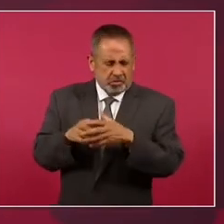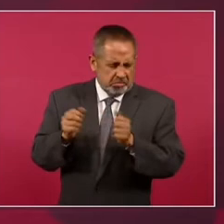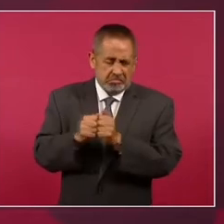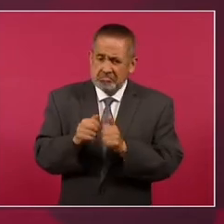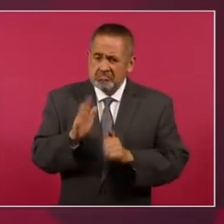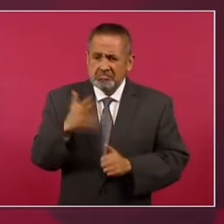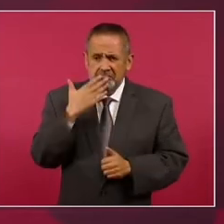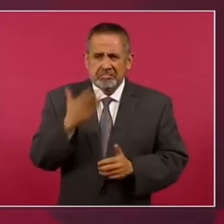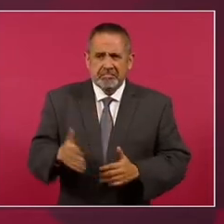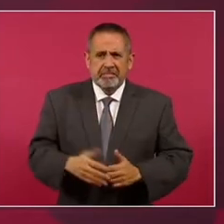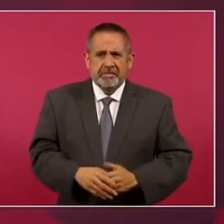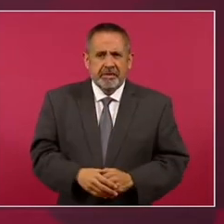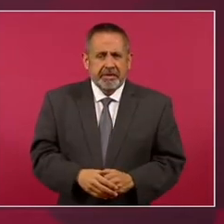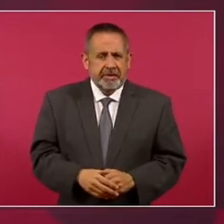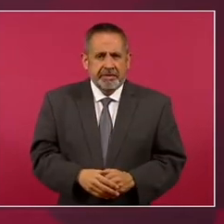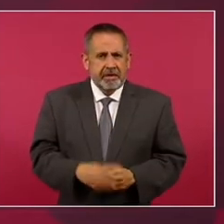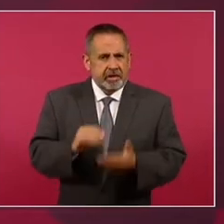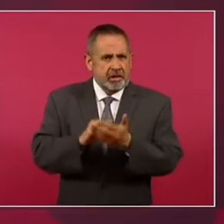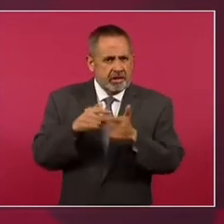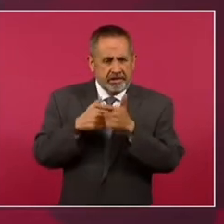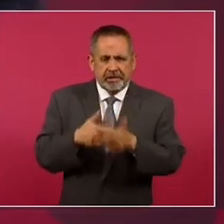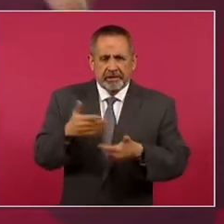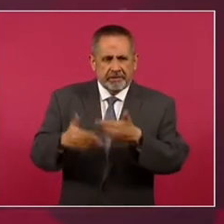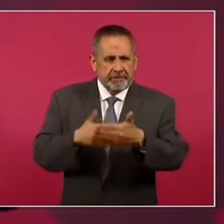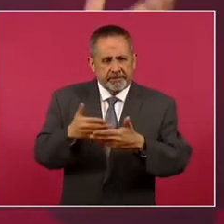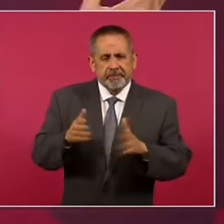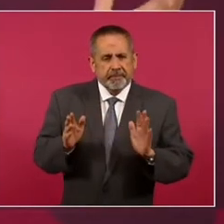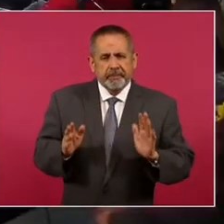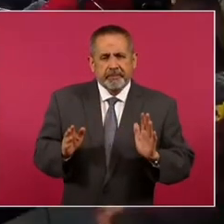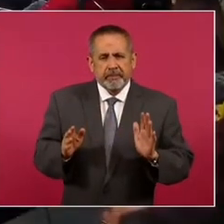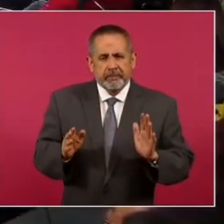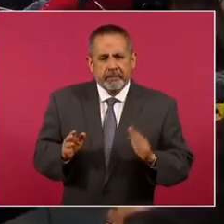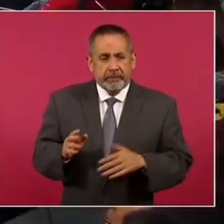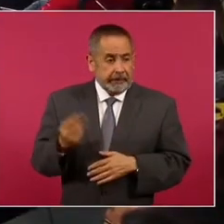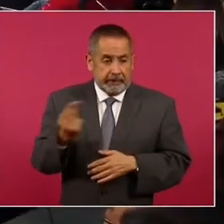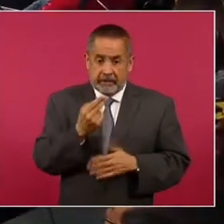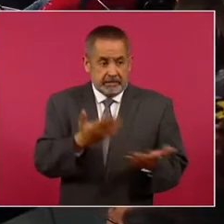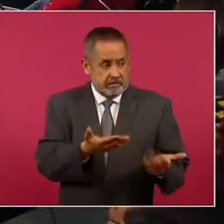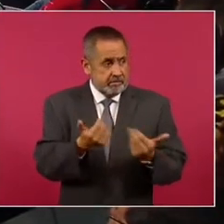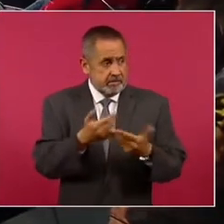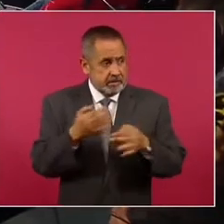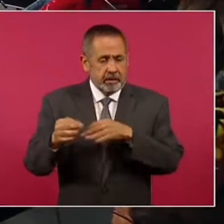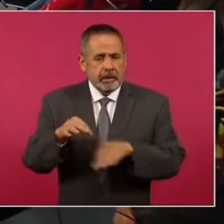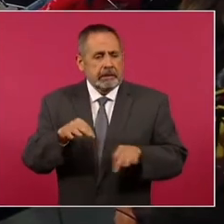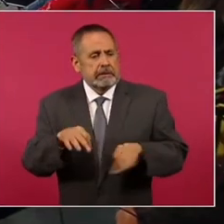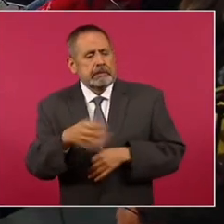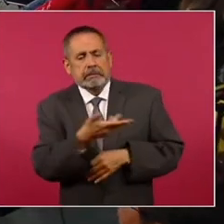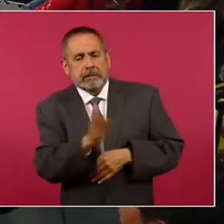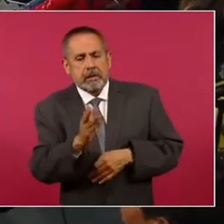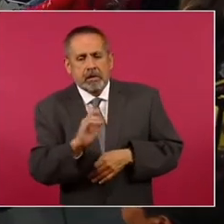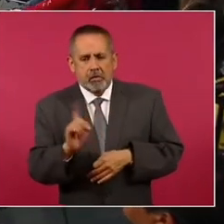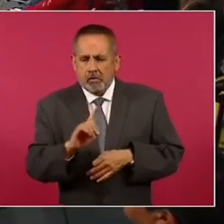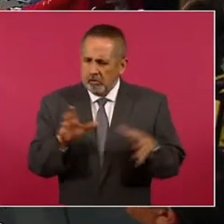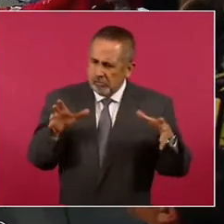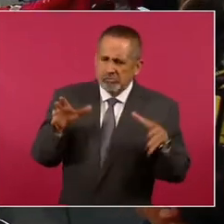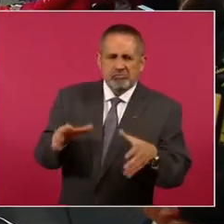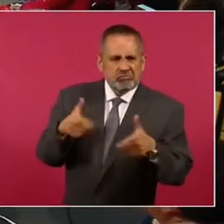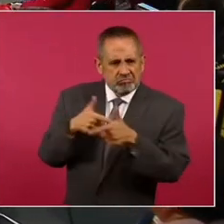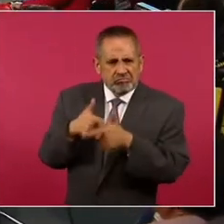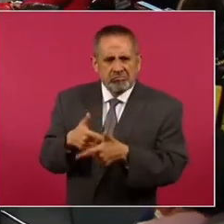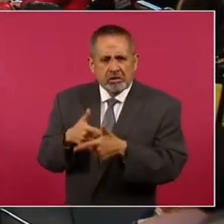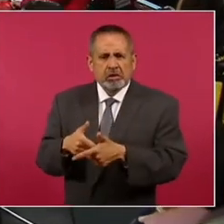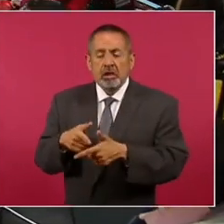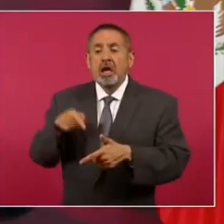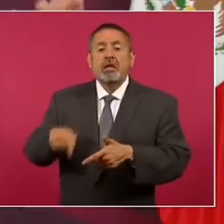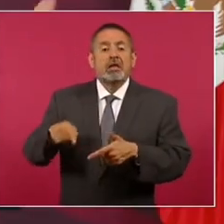desindicalizados, se mantienen. Además, los necesitamos. ¿Cómo hemos sacado adelante la industria eléctrica, la